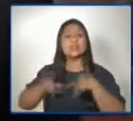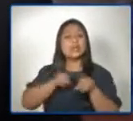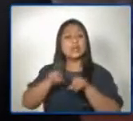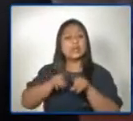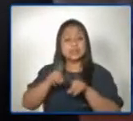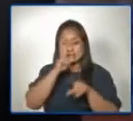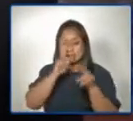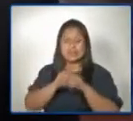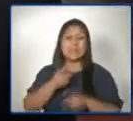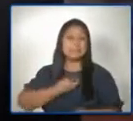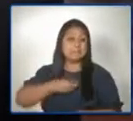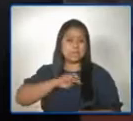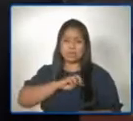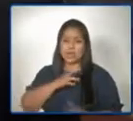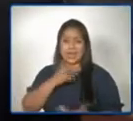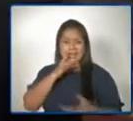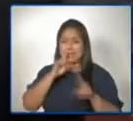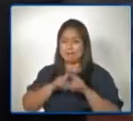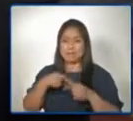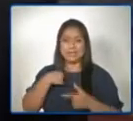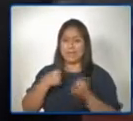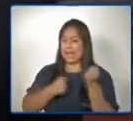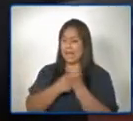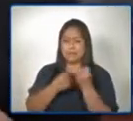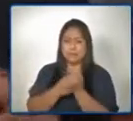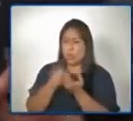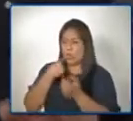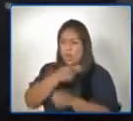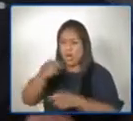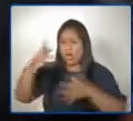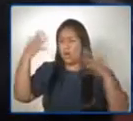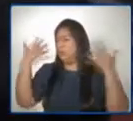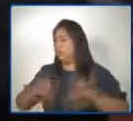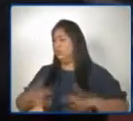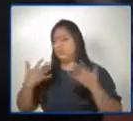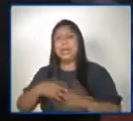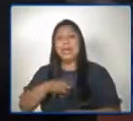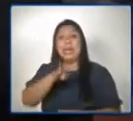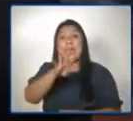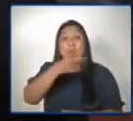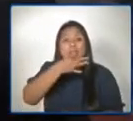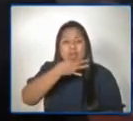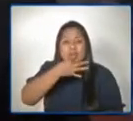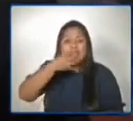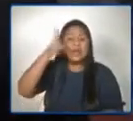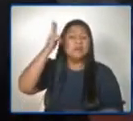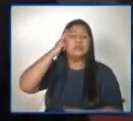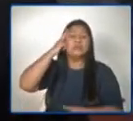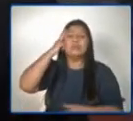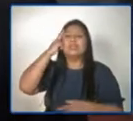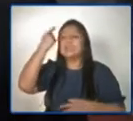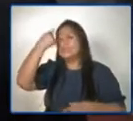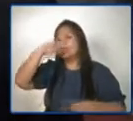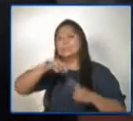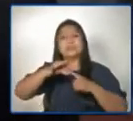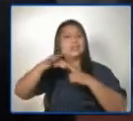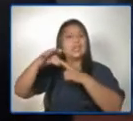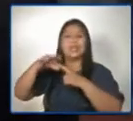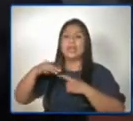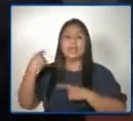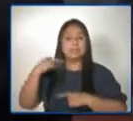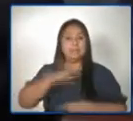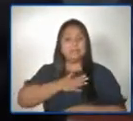personal, todo el apoyo, toda esa vivencia. El 4 de agosto para mí va a ser un día muy especial, no solo para mí, sino que también para mi familia.